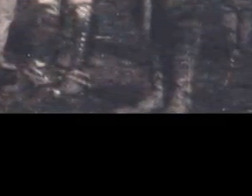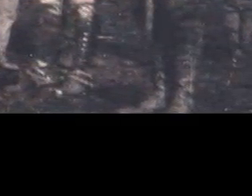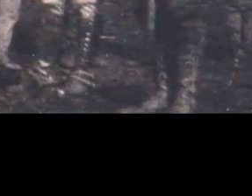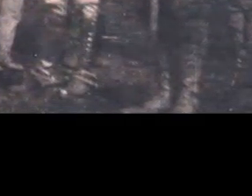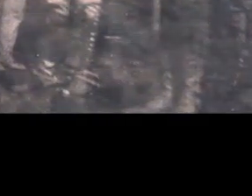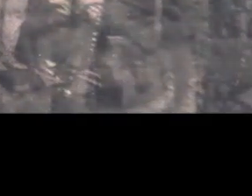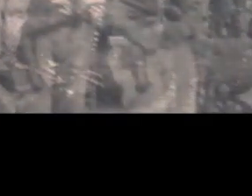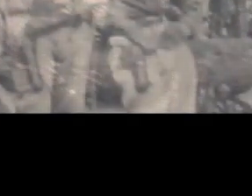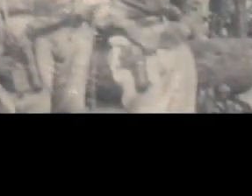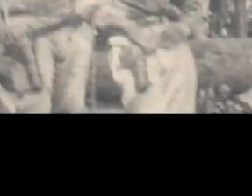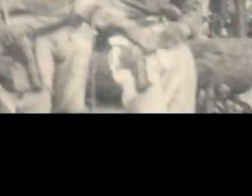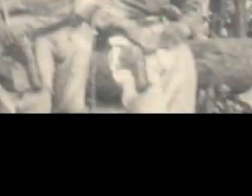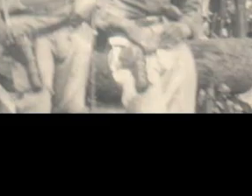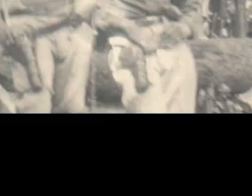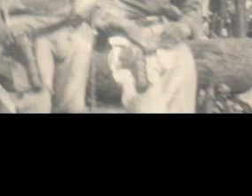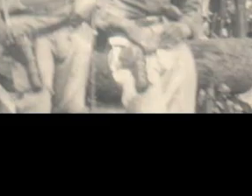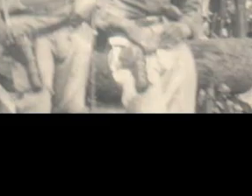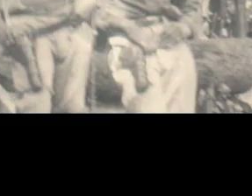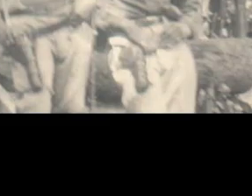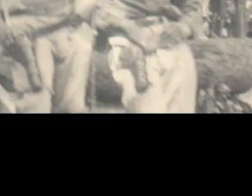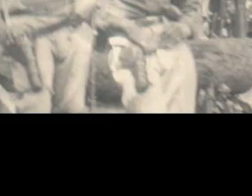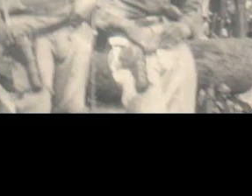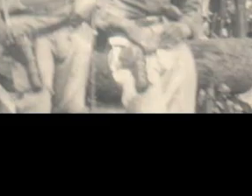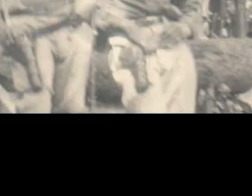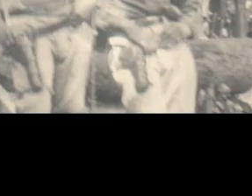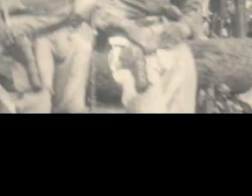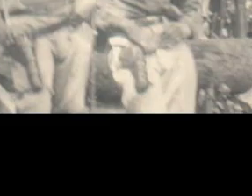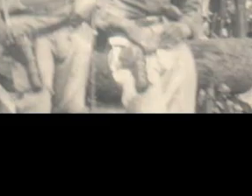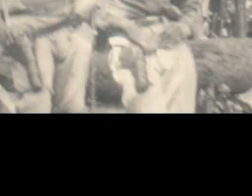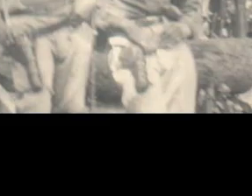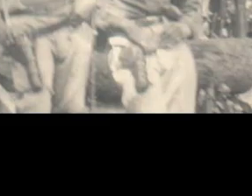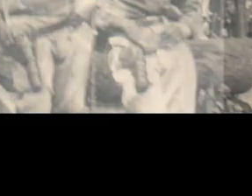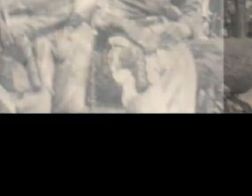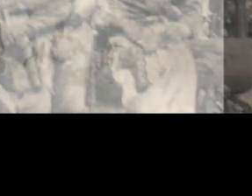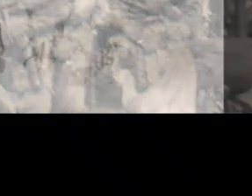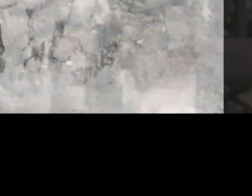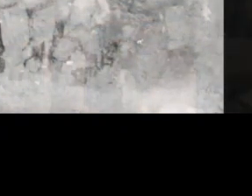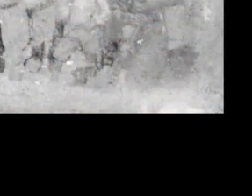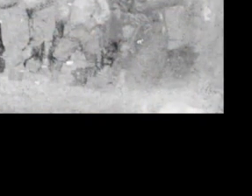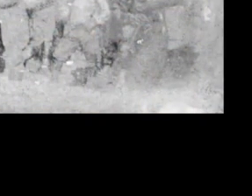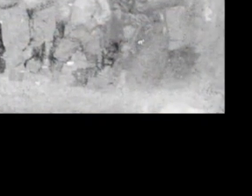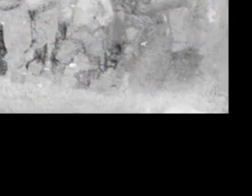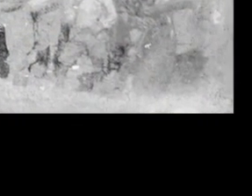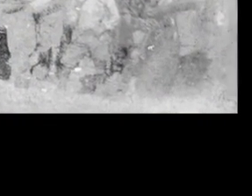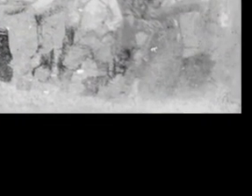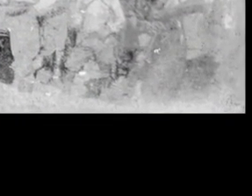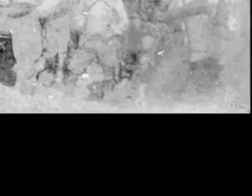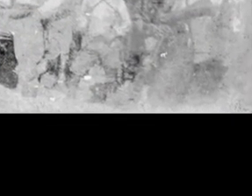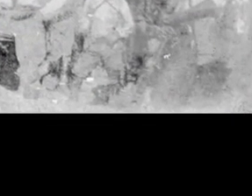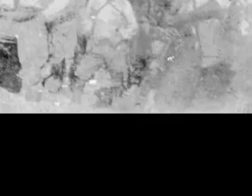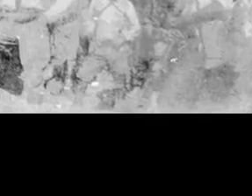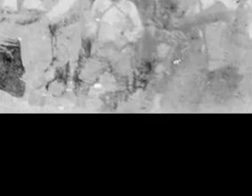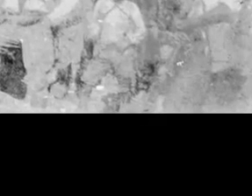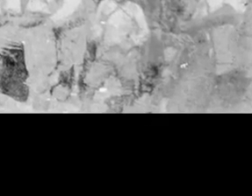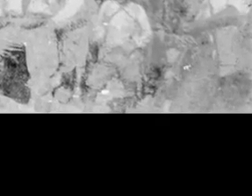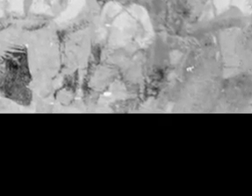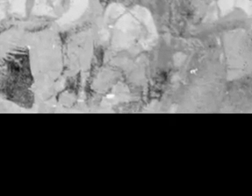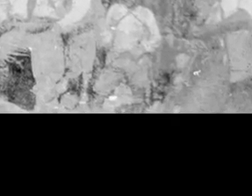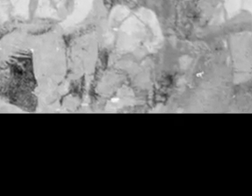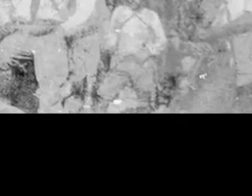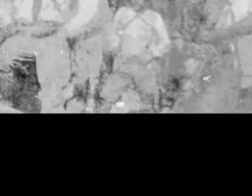Guerrillas, combatió 7 años a los invasores estadounidenses con un ejército de obreros y campesinos,